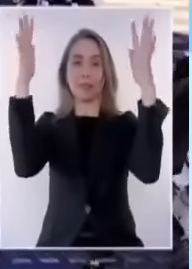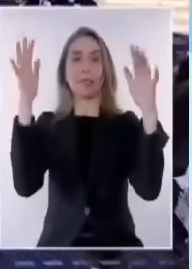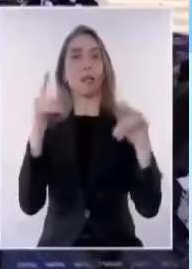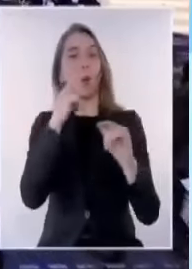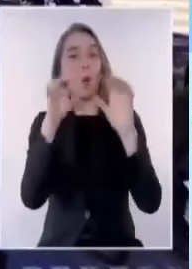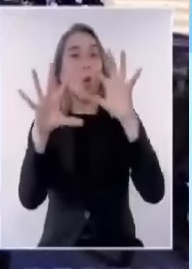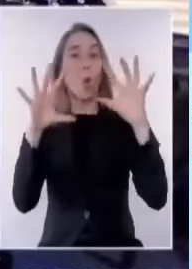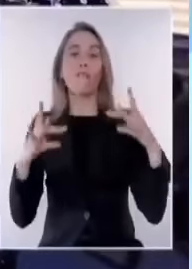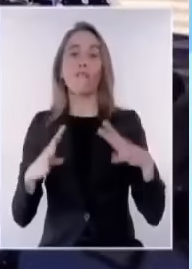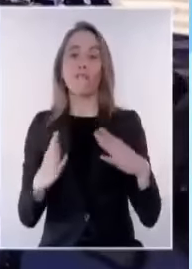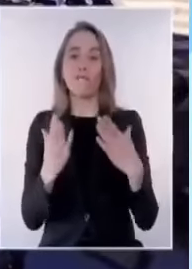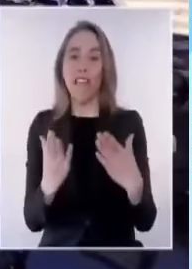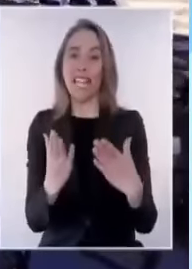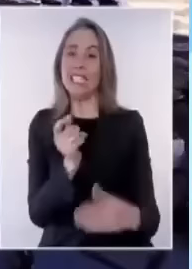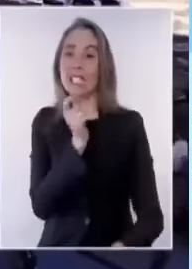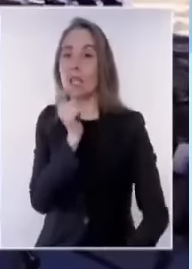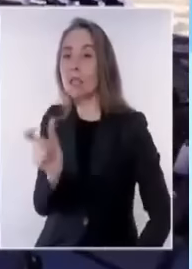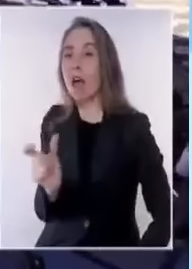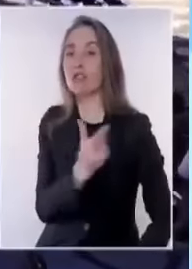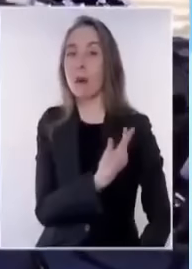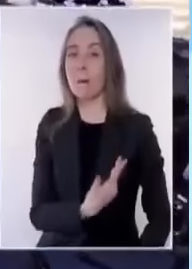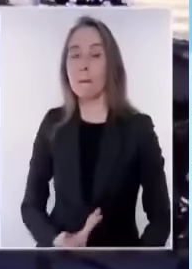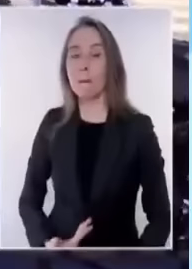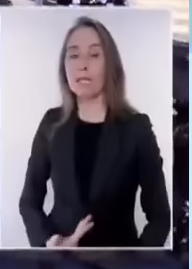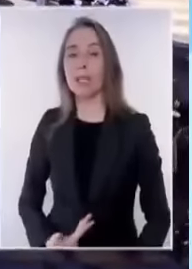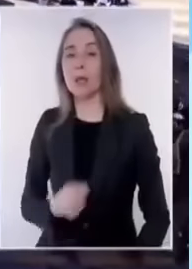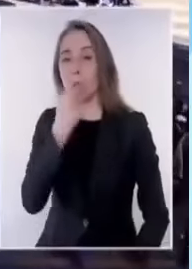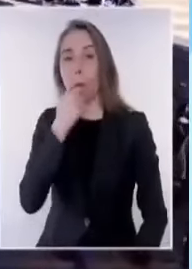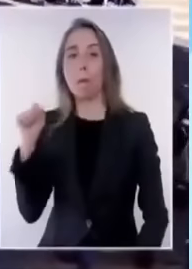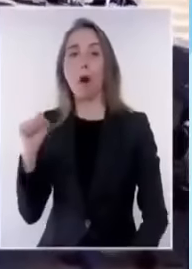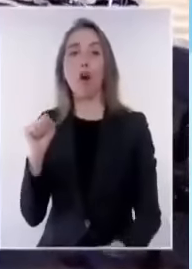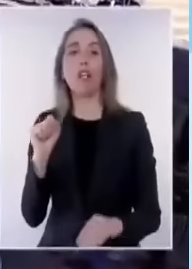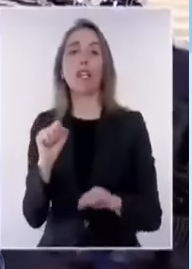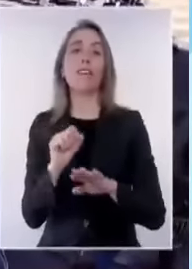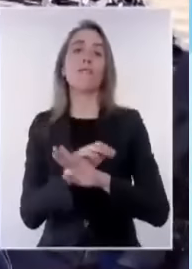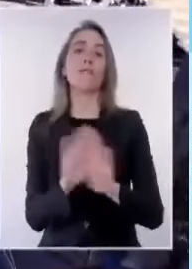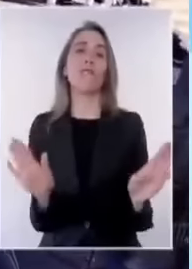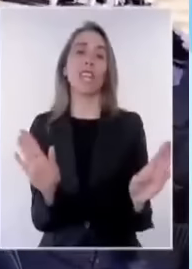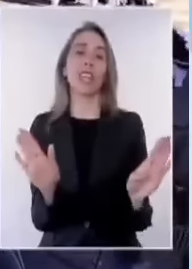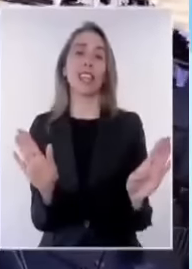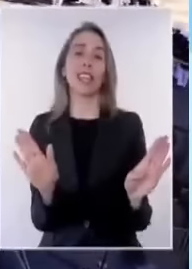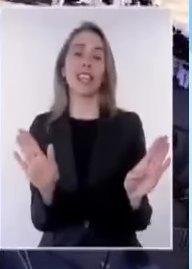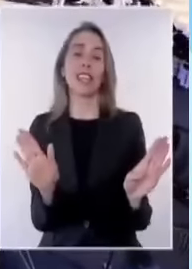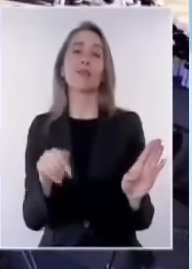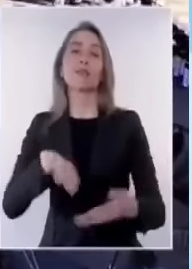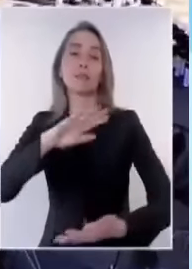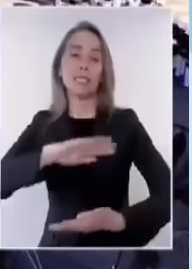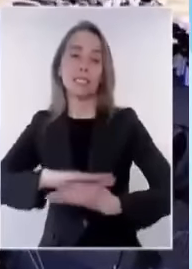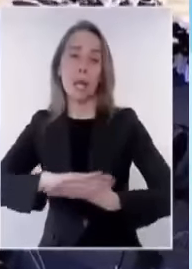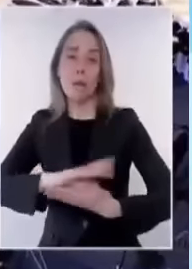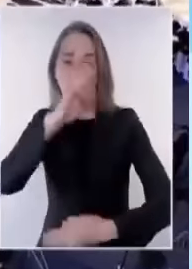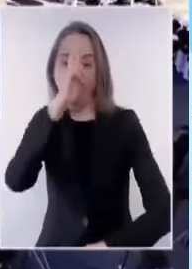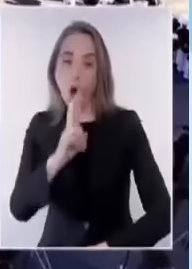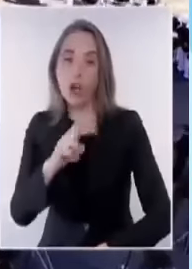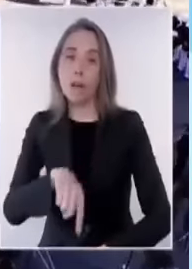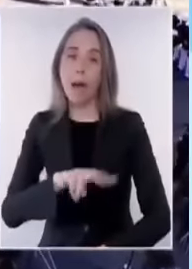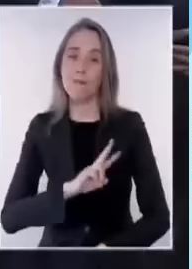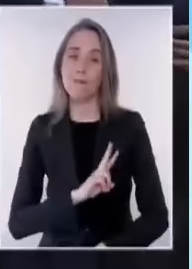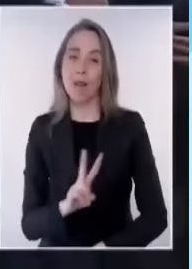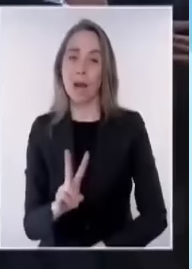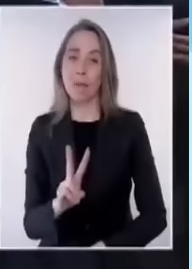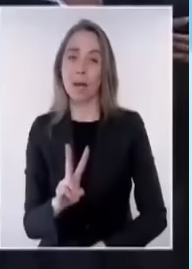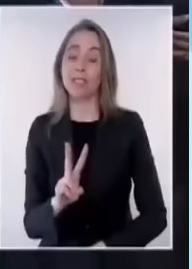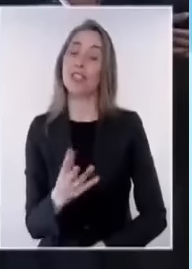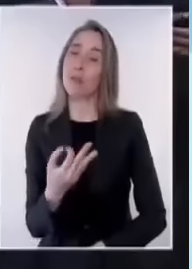presidente. Impecable, felicitaciones. La palabra del presidente Gabriel Boric para ponerle el broche final a esta ceremonia homenaje acá en